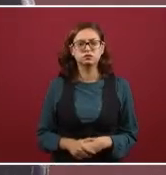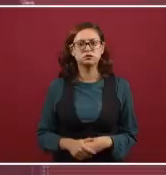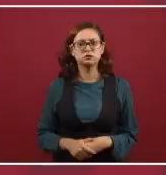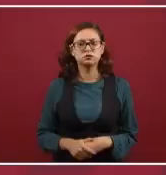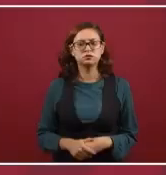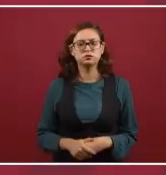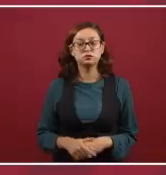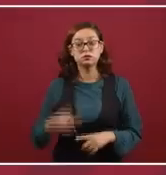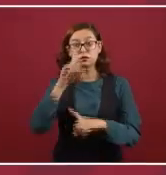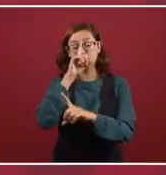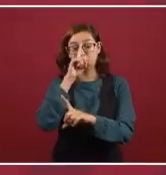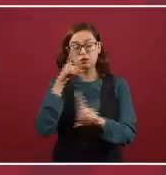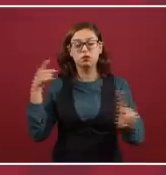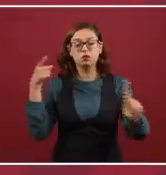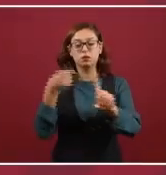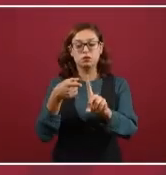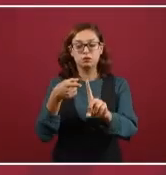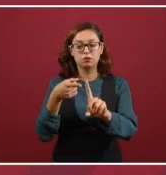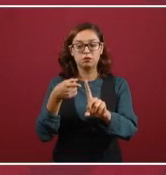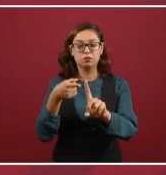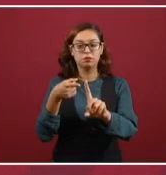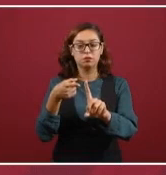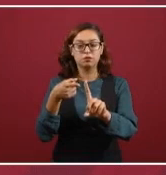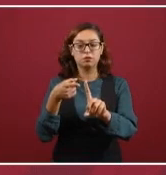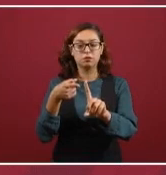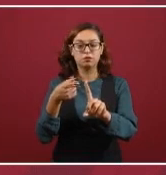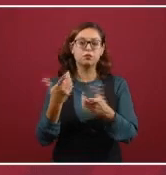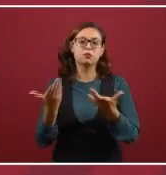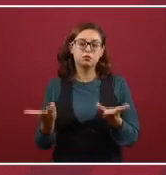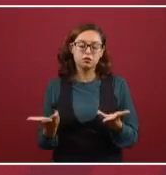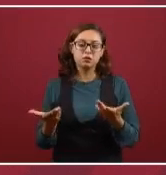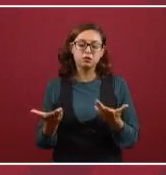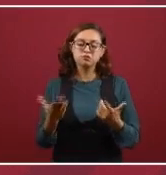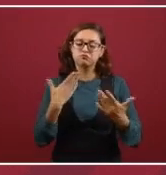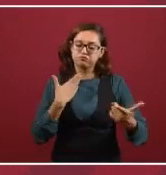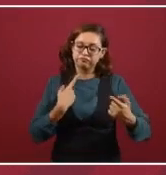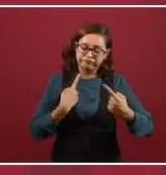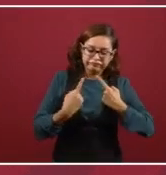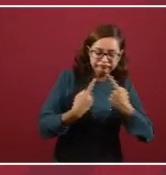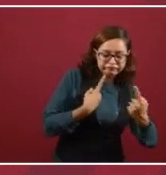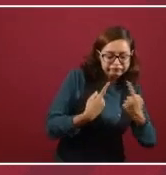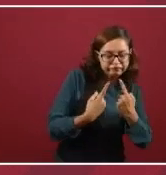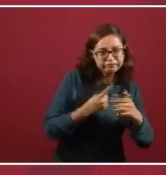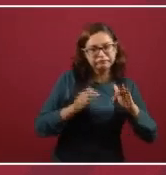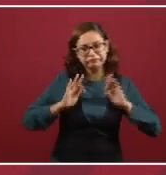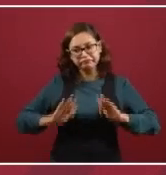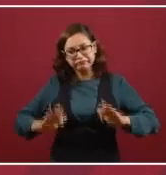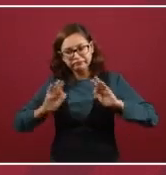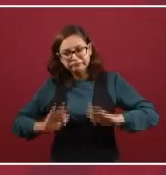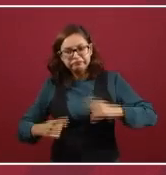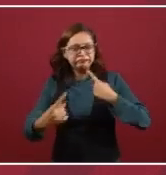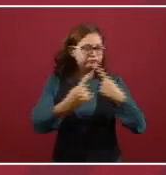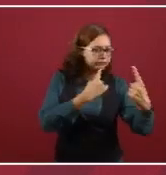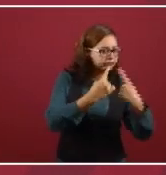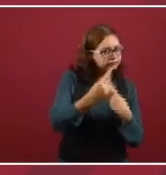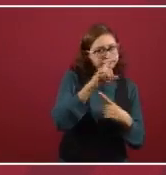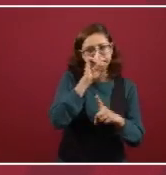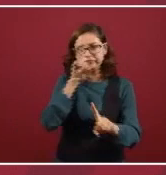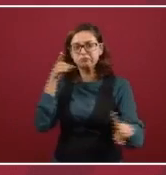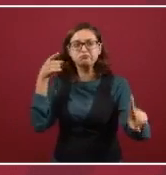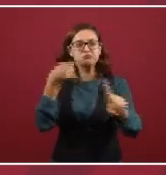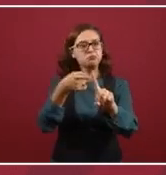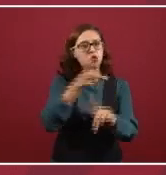mediante el diálogo, por el camino de la concordia, un acuerdo